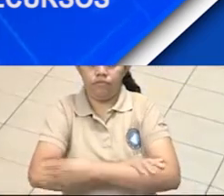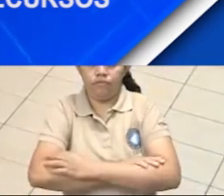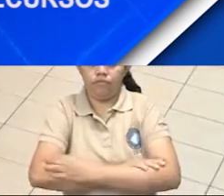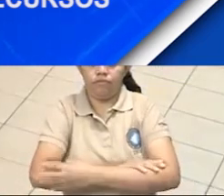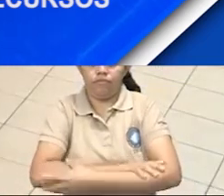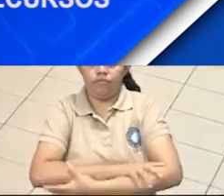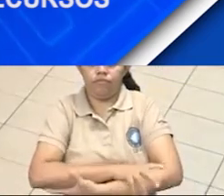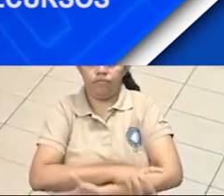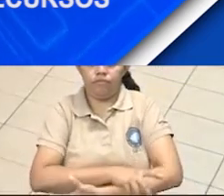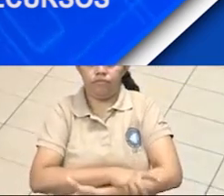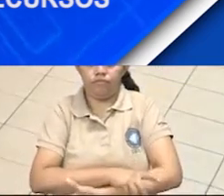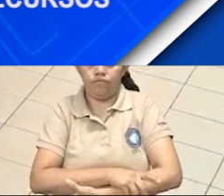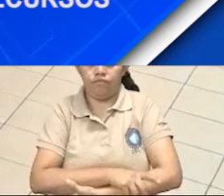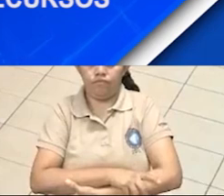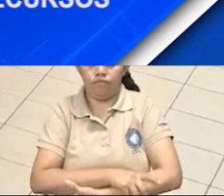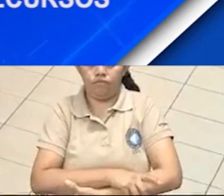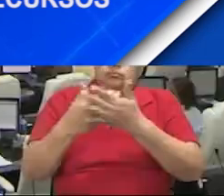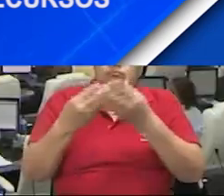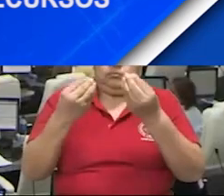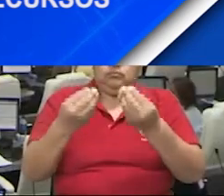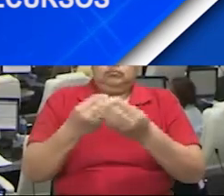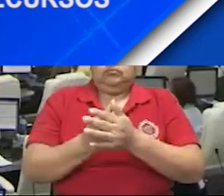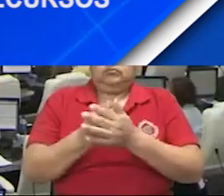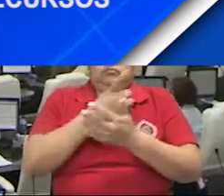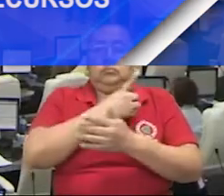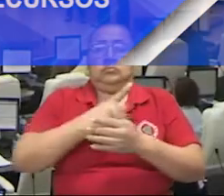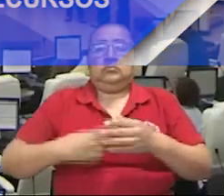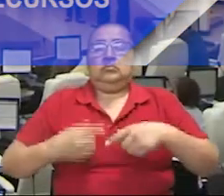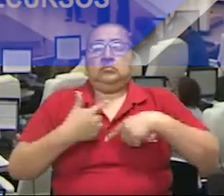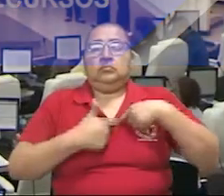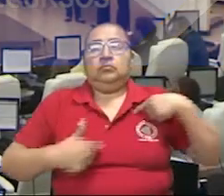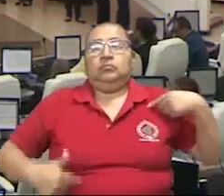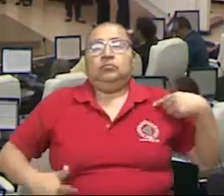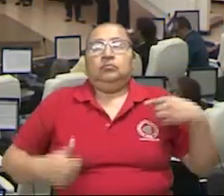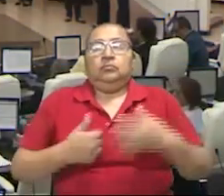Banco Mundial desde el 2007. Noticias 12, Darlene Téllez.